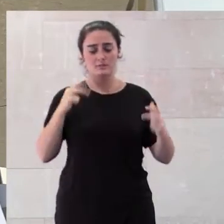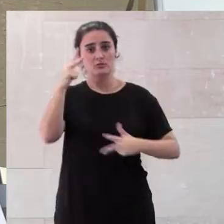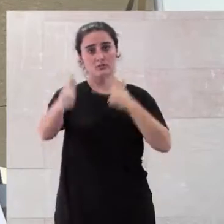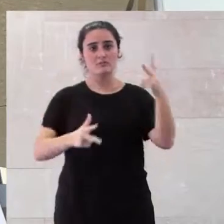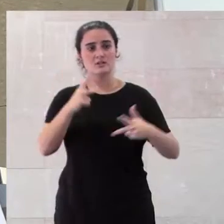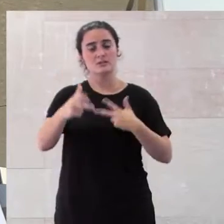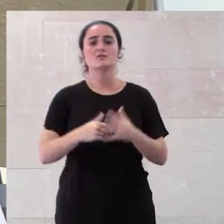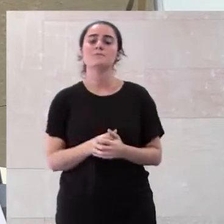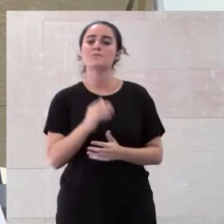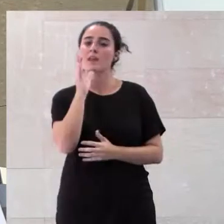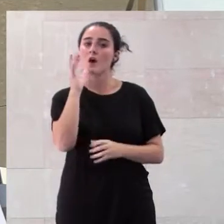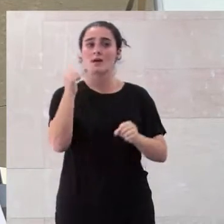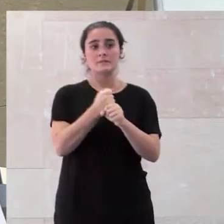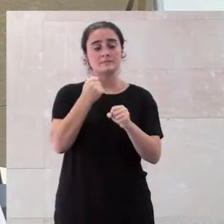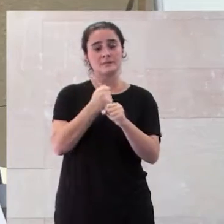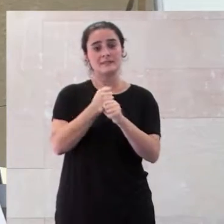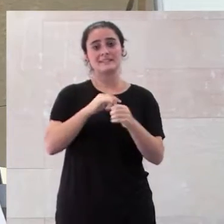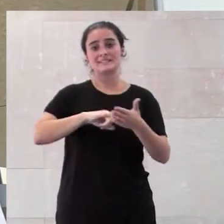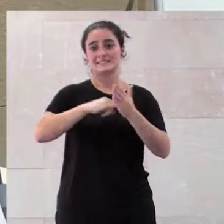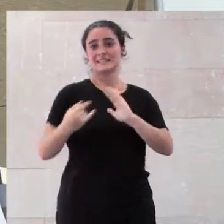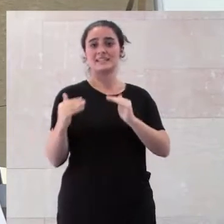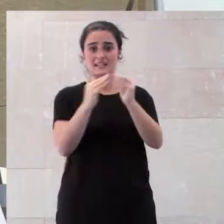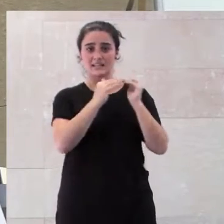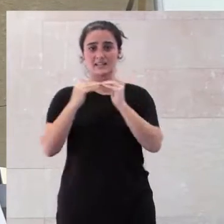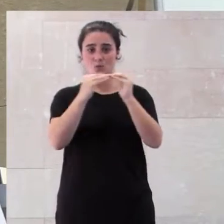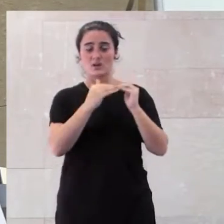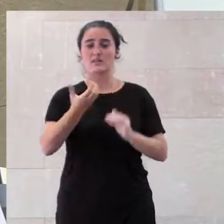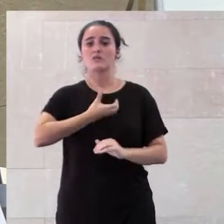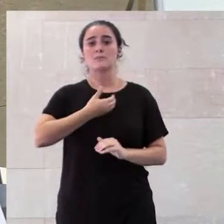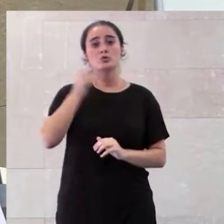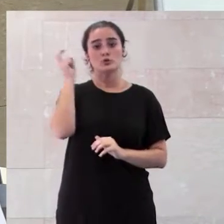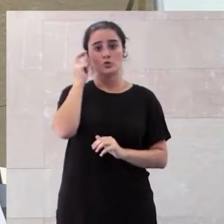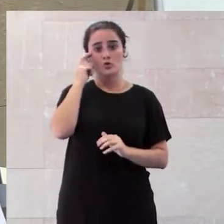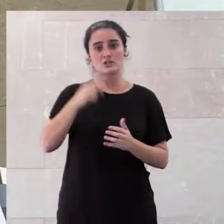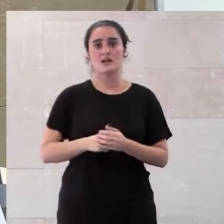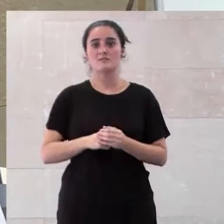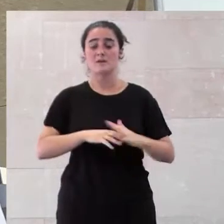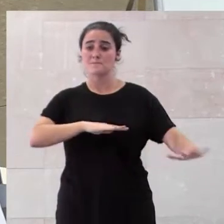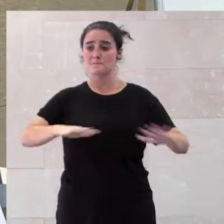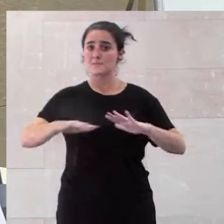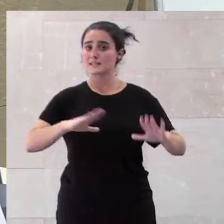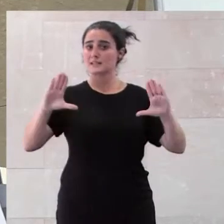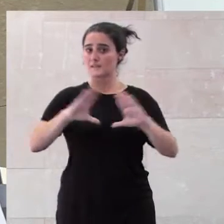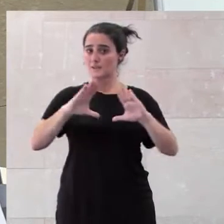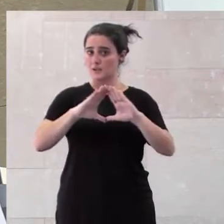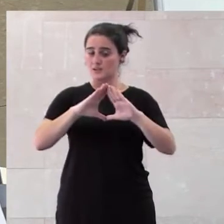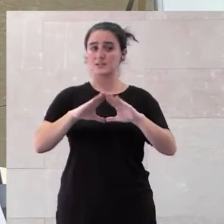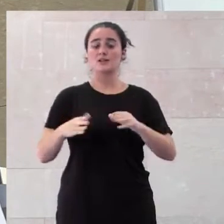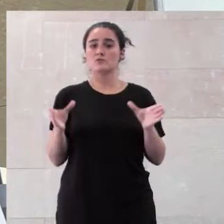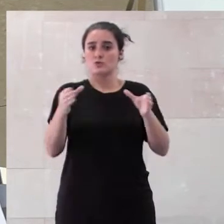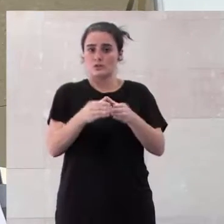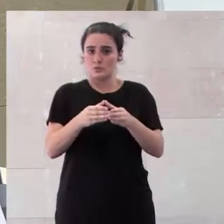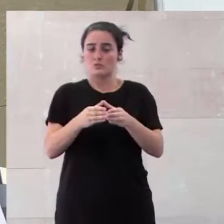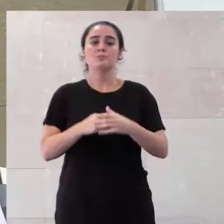Vasca. Actualmente trabaja como técnica de igualdad en el Ayuntamiento de Tolosa. Es militante feminista del colectivo Plaza Andreok. Ha